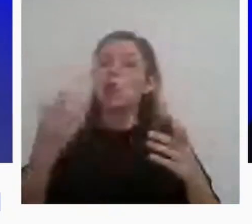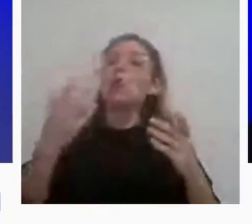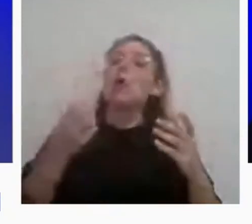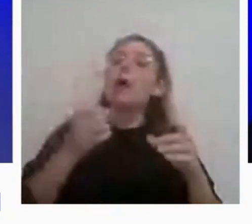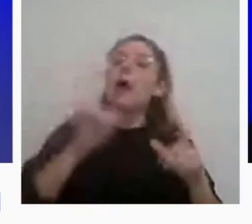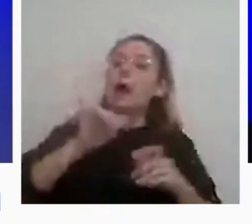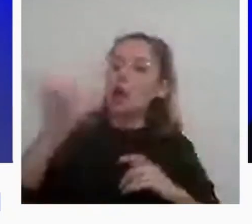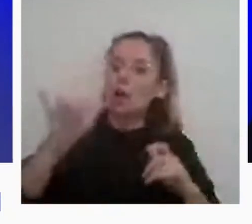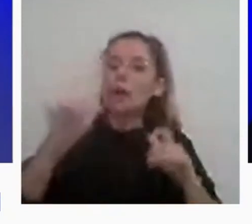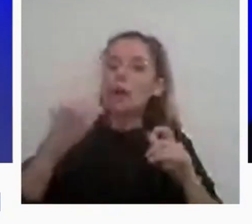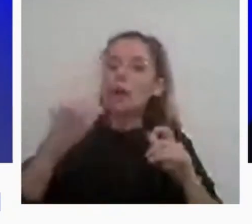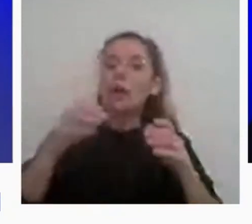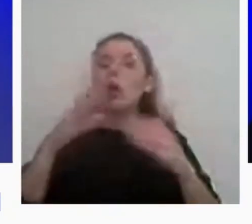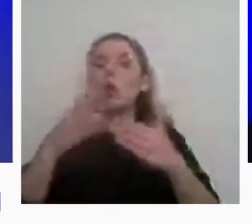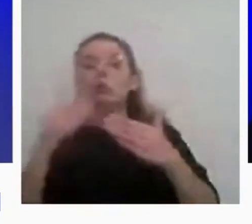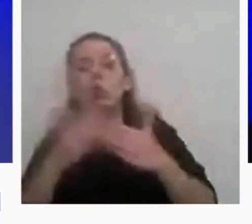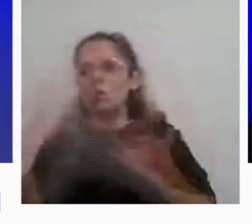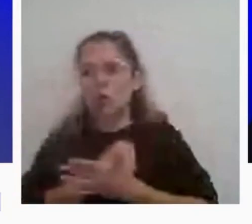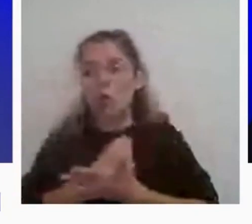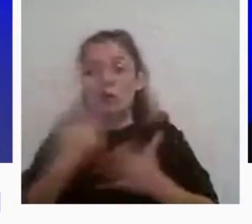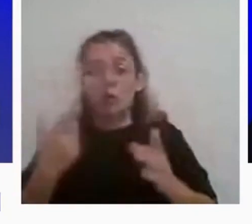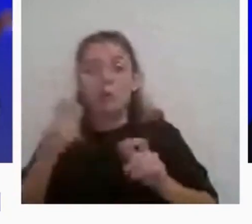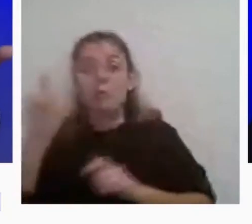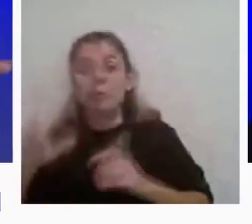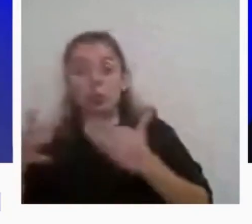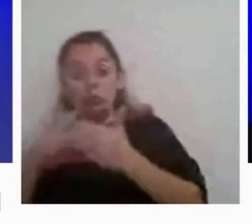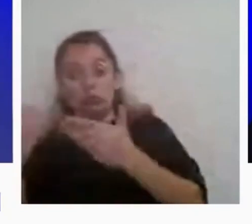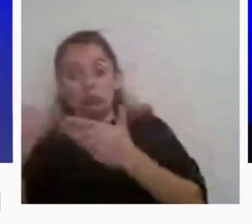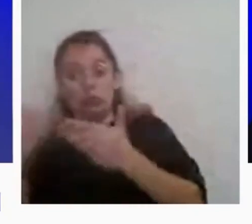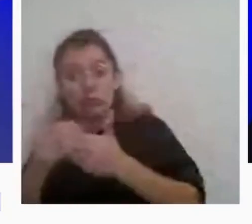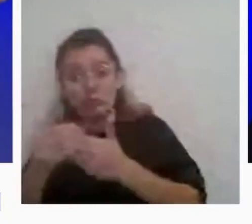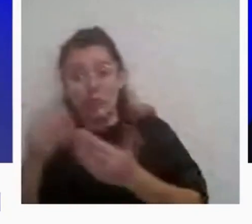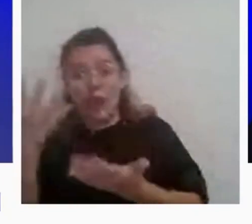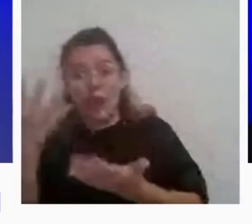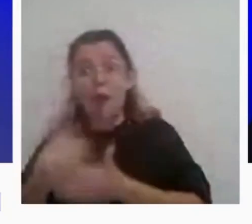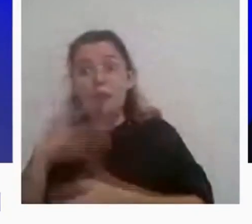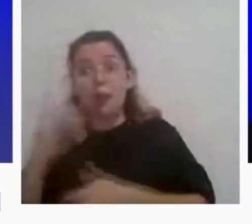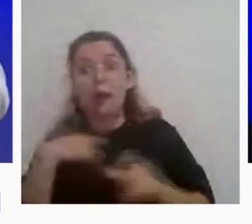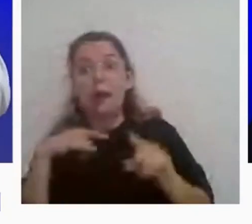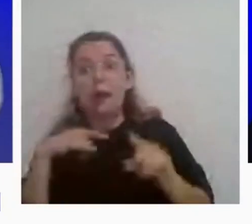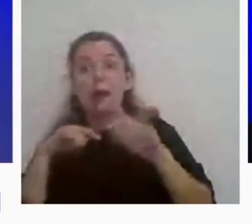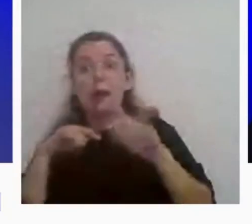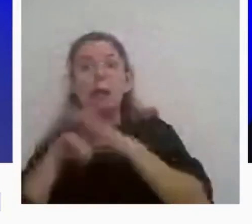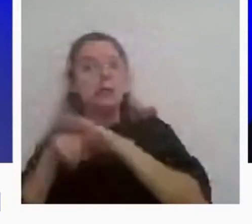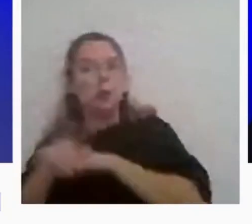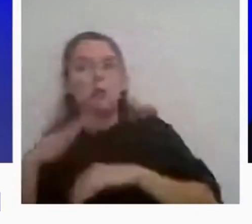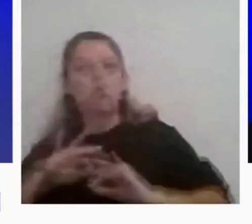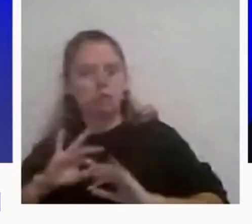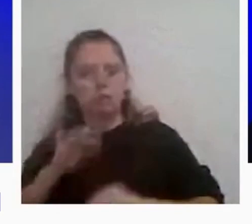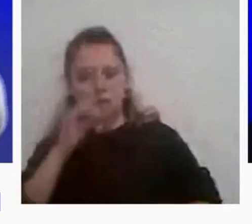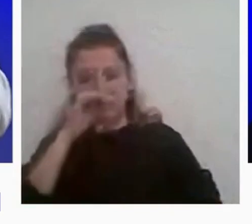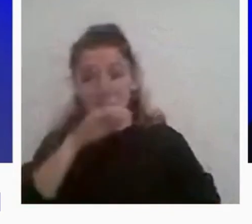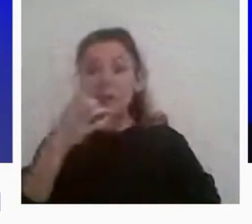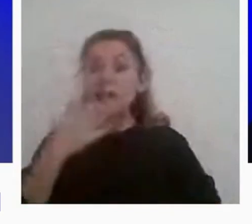viajero o la viajera tiene una app con la que autogestionarse, siempre cumpliendo las políticas. Si la política de la compañía dice que no puedes gastar más de 100